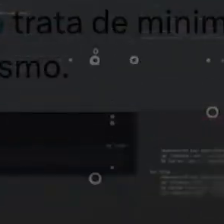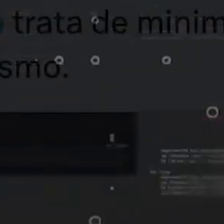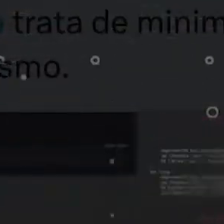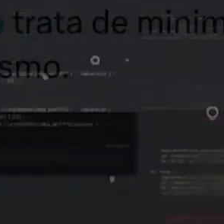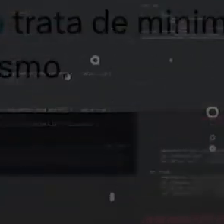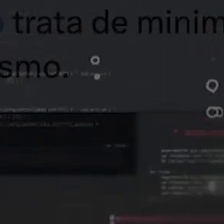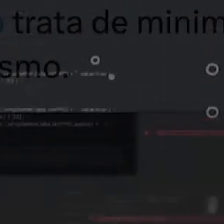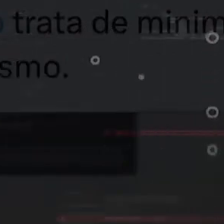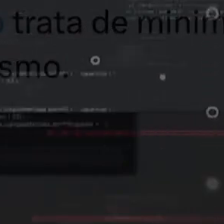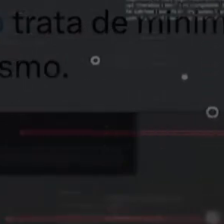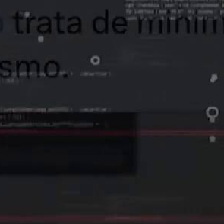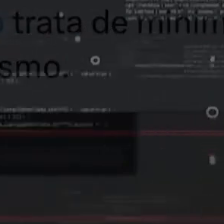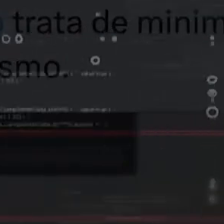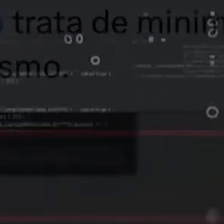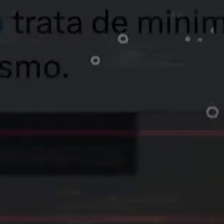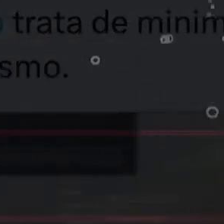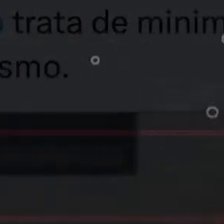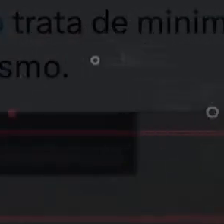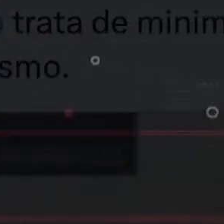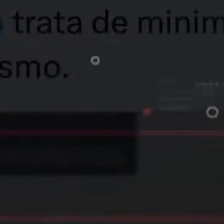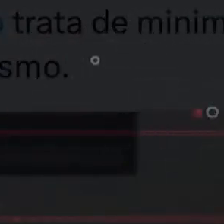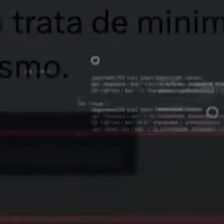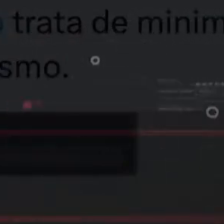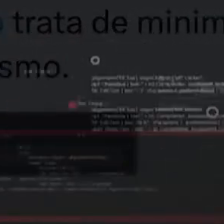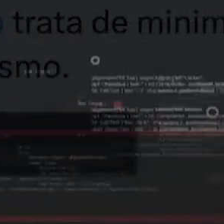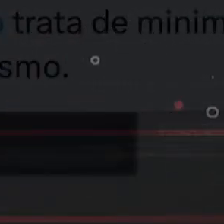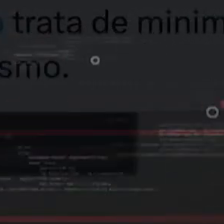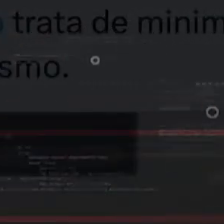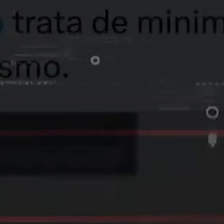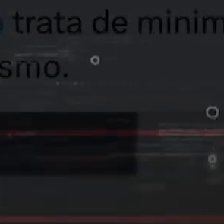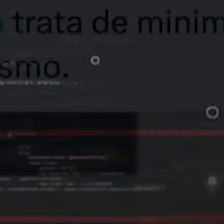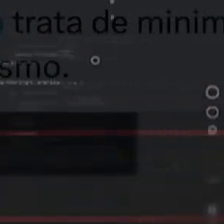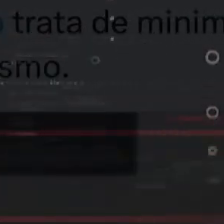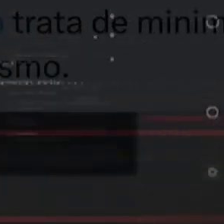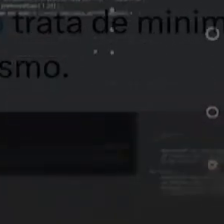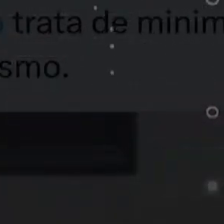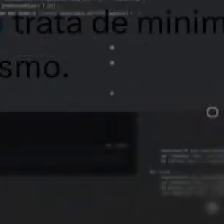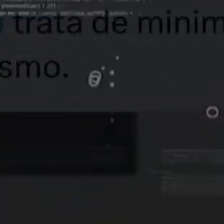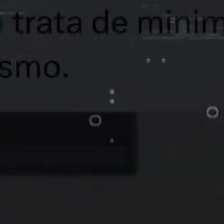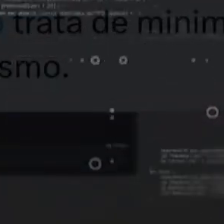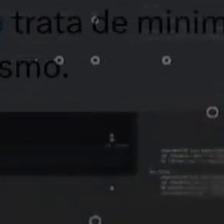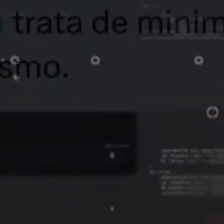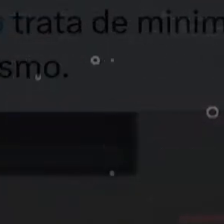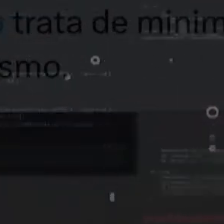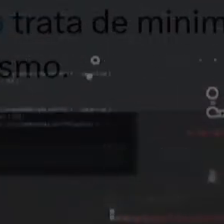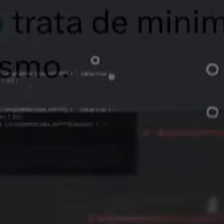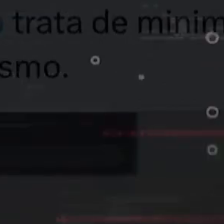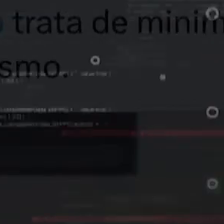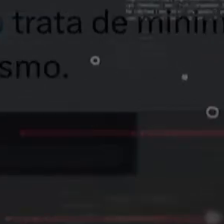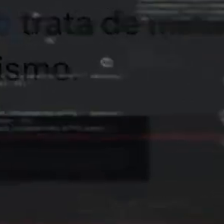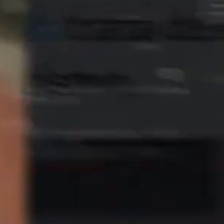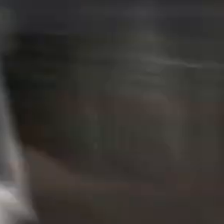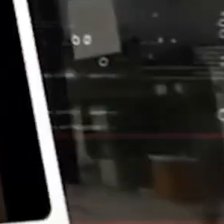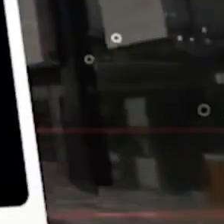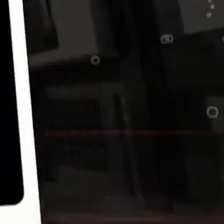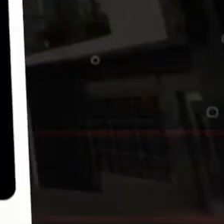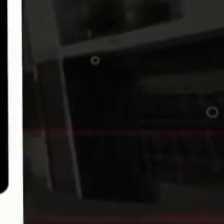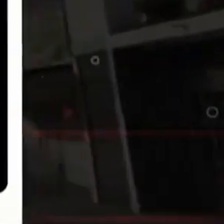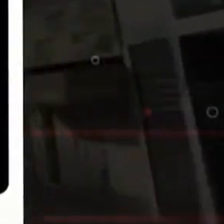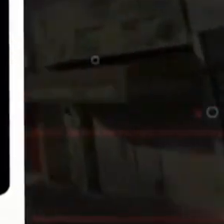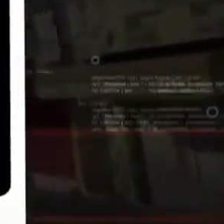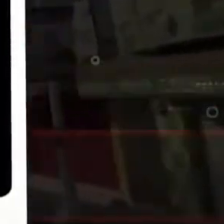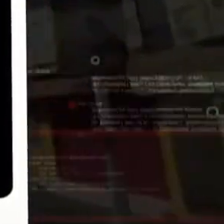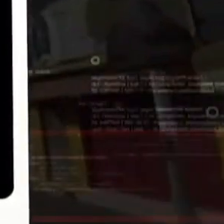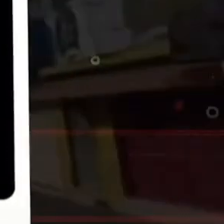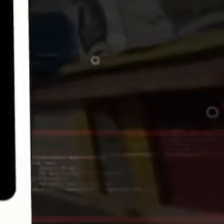video original sin el audio manipulado, en el que no es posible escuchar ninguna detonación de arma de fuego.